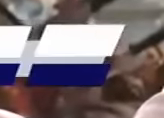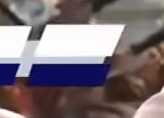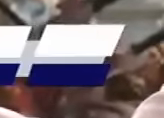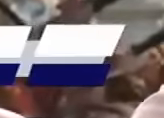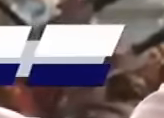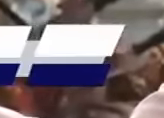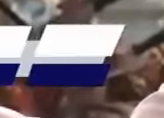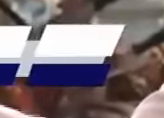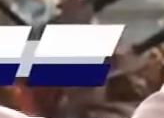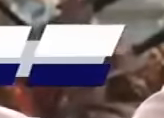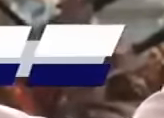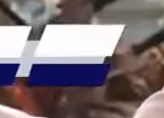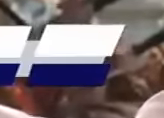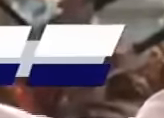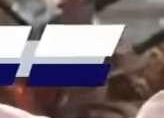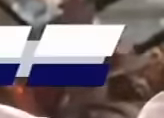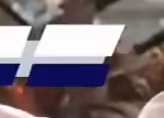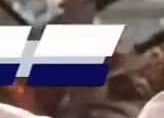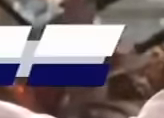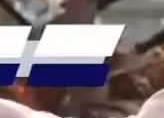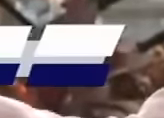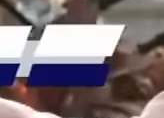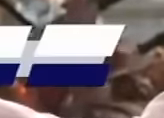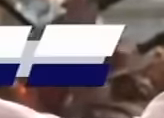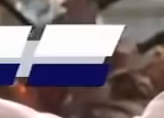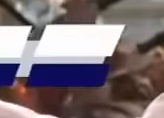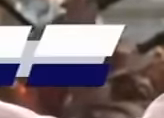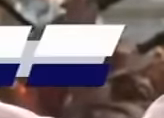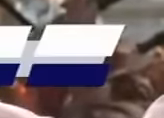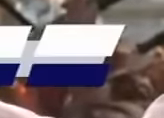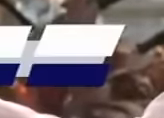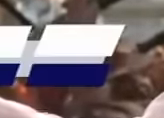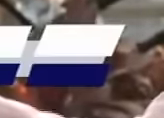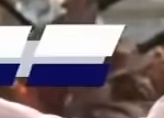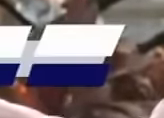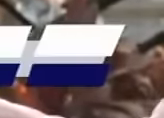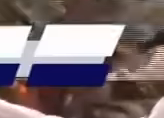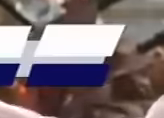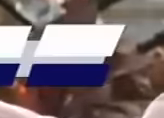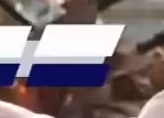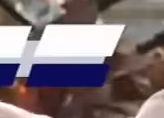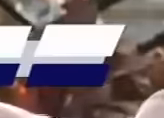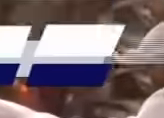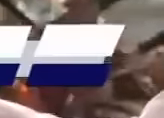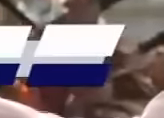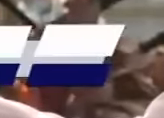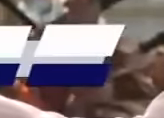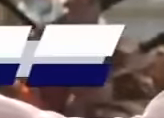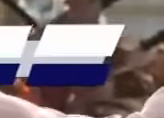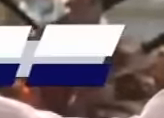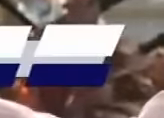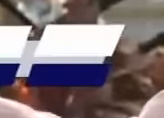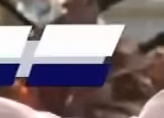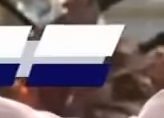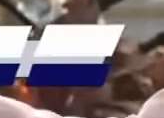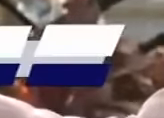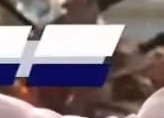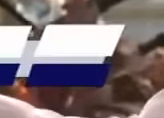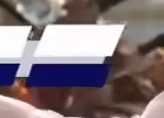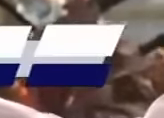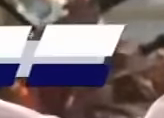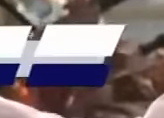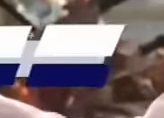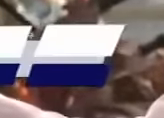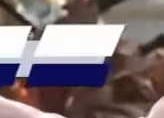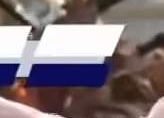que el hecho de barbarie que se dio en el Ecuador merece tener reacciones importantes. Y el presidente Nicolás Maduro Moro, un